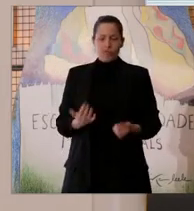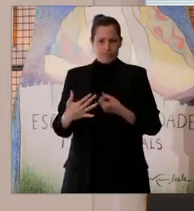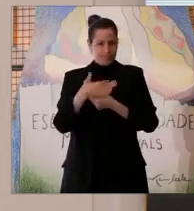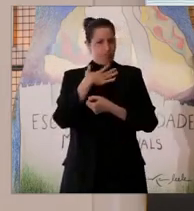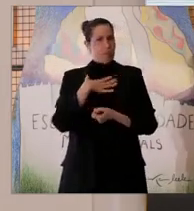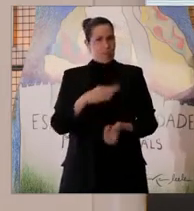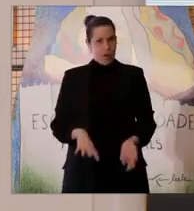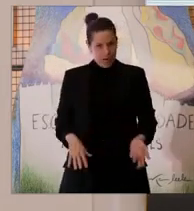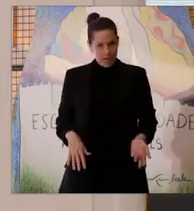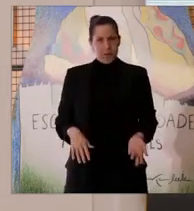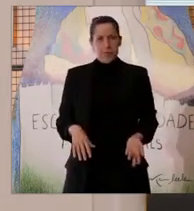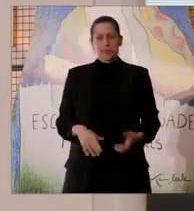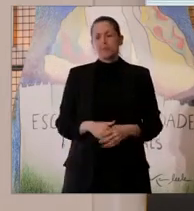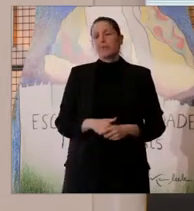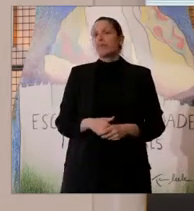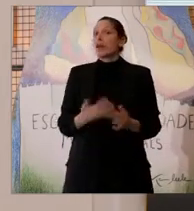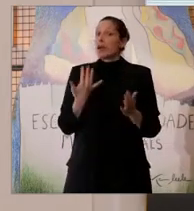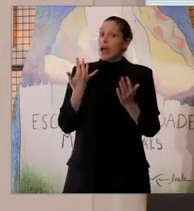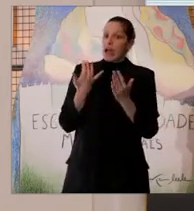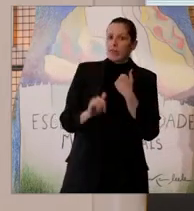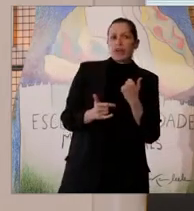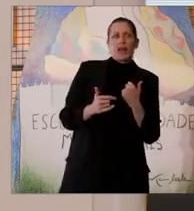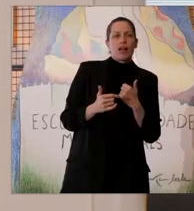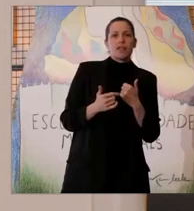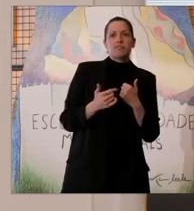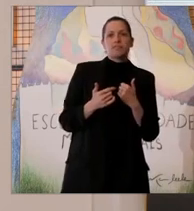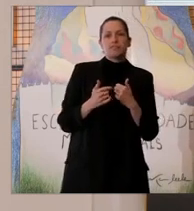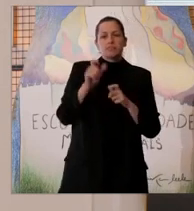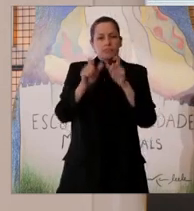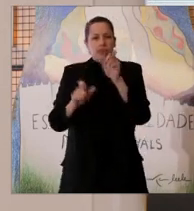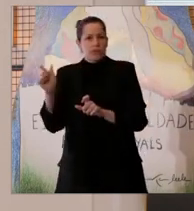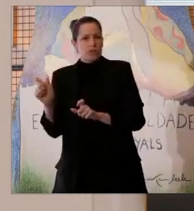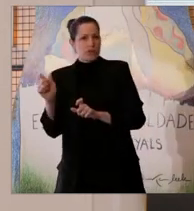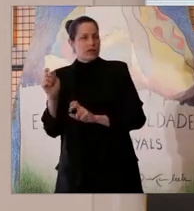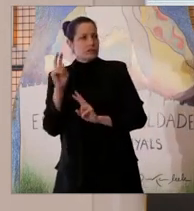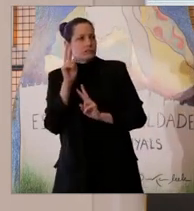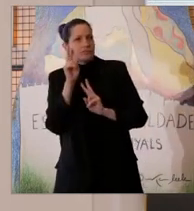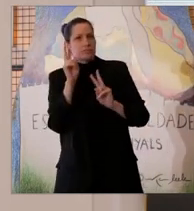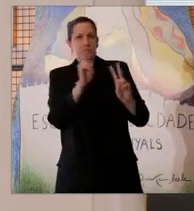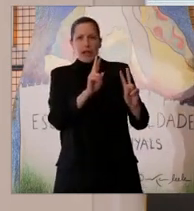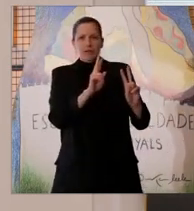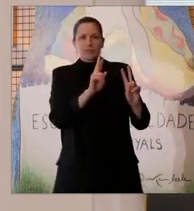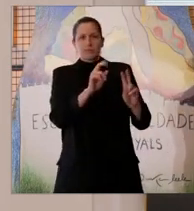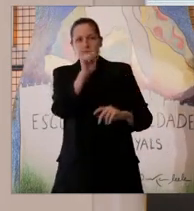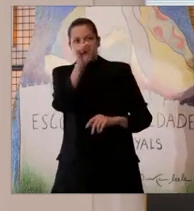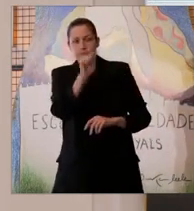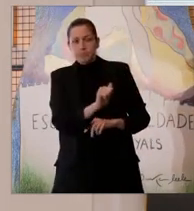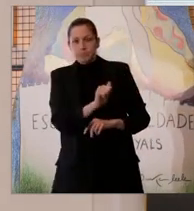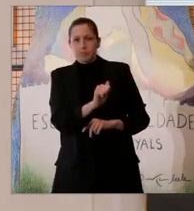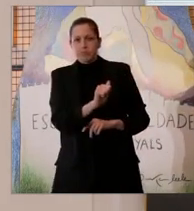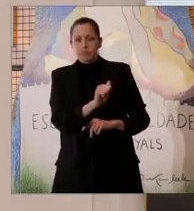todos esos millones de personas a los que llegan con que tres cuatro o cinco profundizan un poquito más vayan un poquito más allá